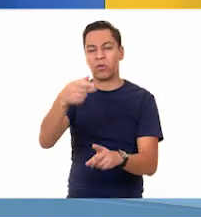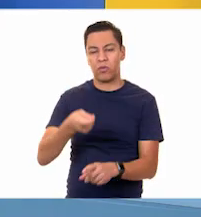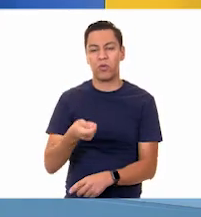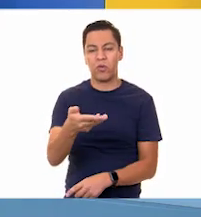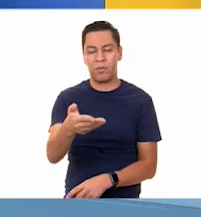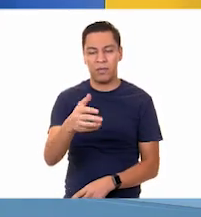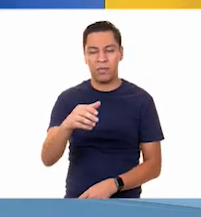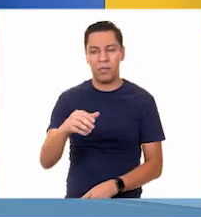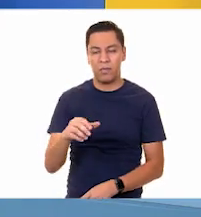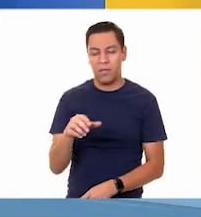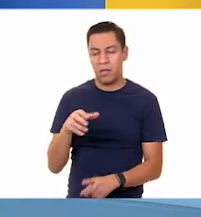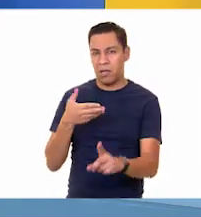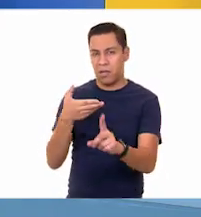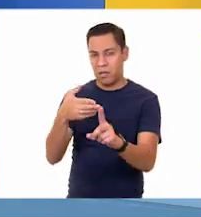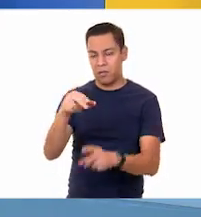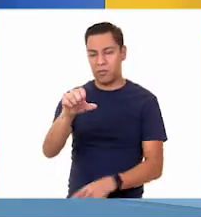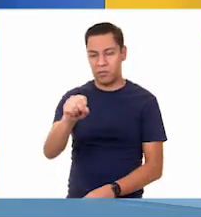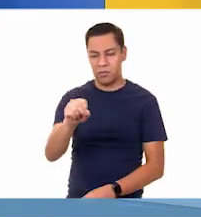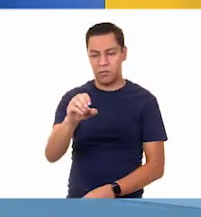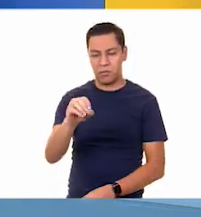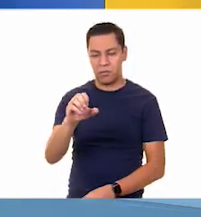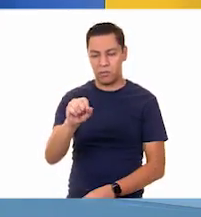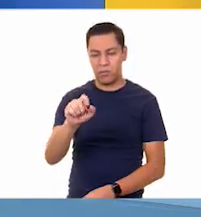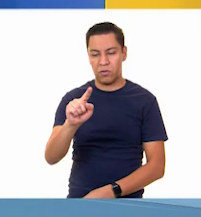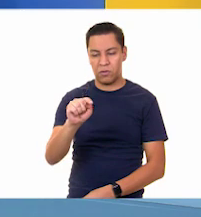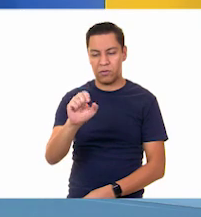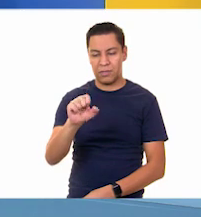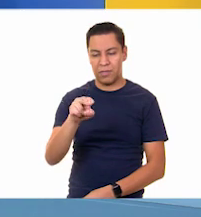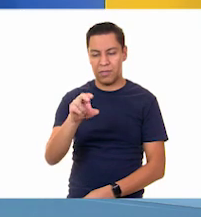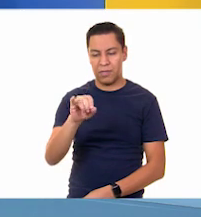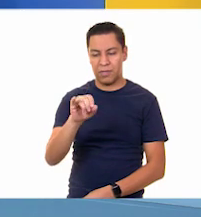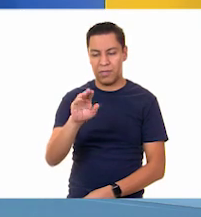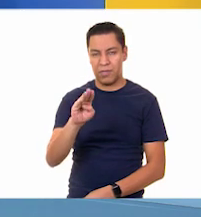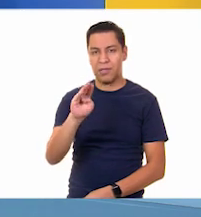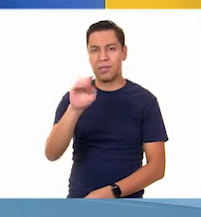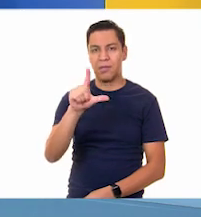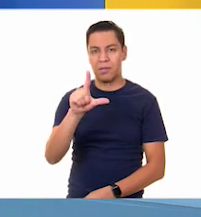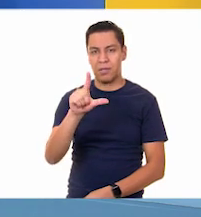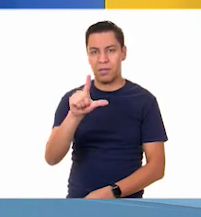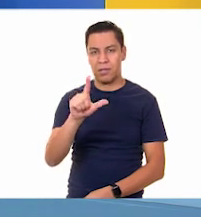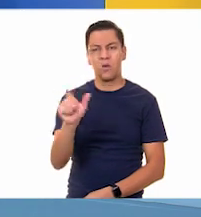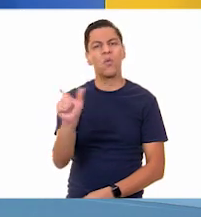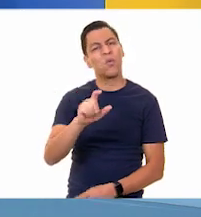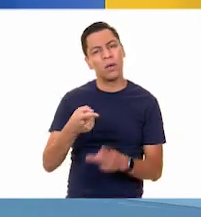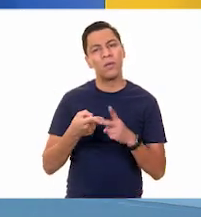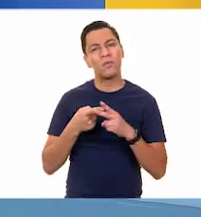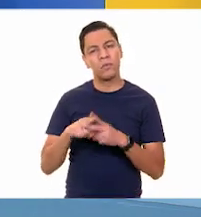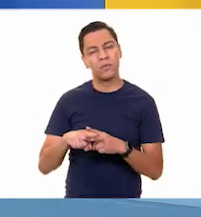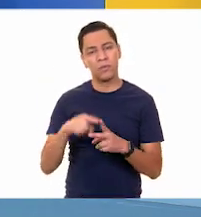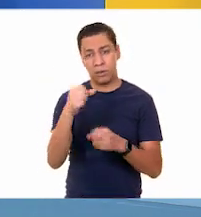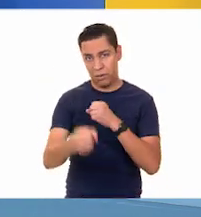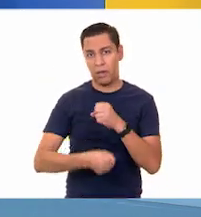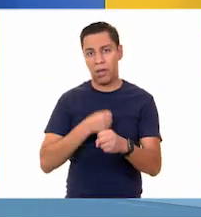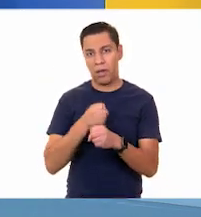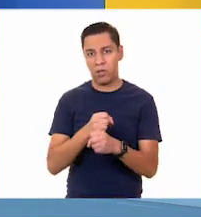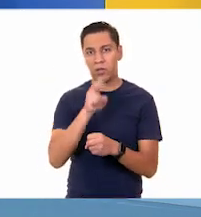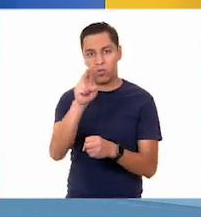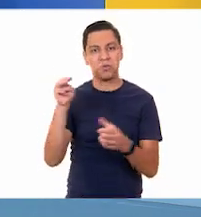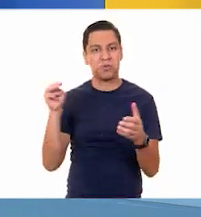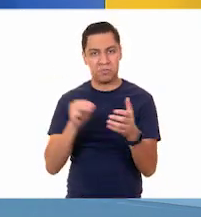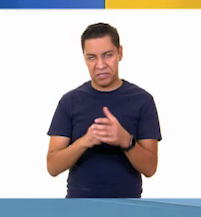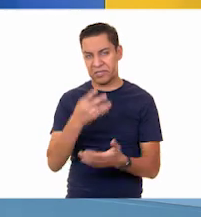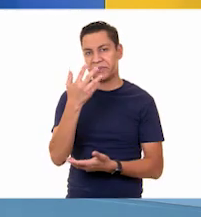estratégico internacional que se diseñó en 2015 con la finalidad de terminar con la pobreza, proteger el planeta